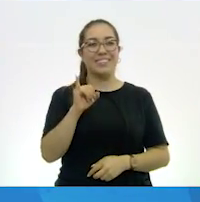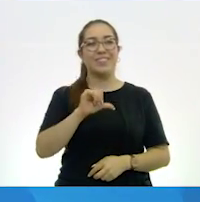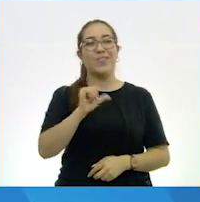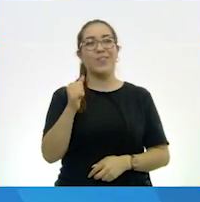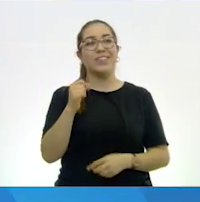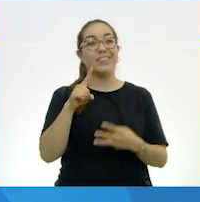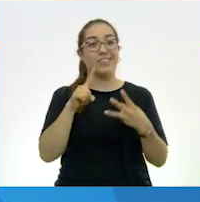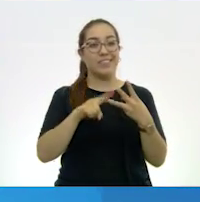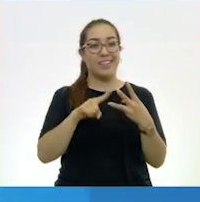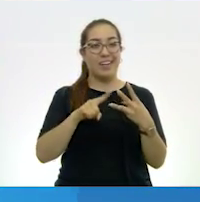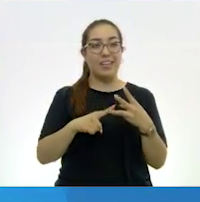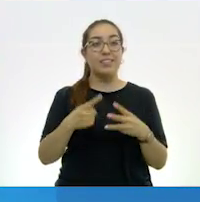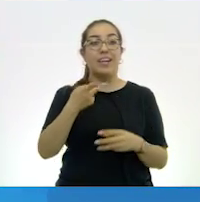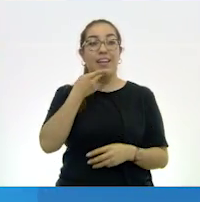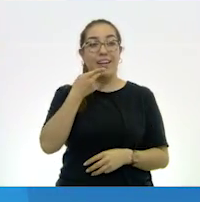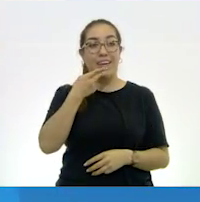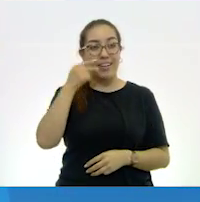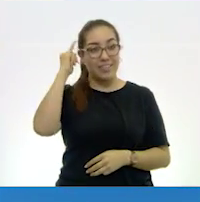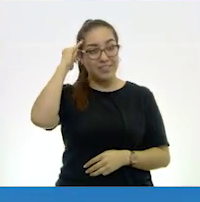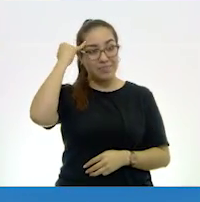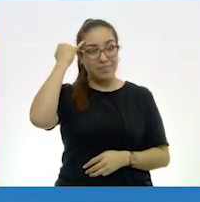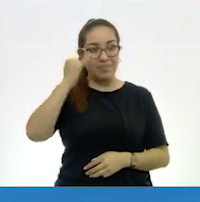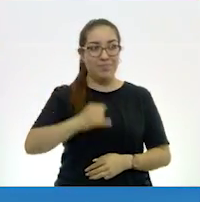Tres. Gehen nufiño